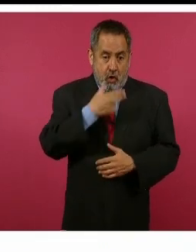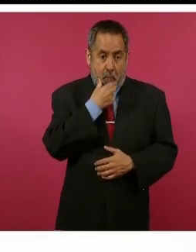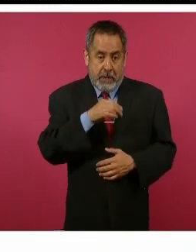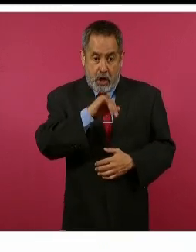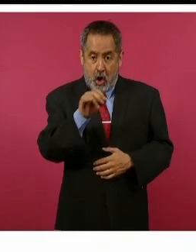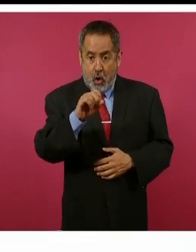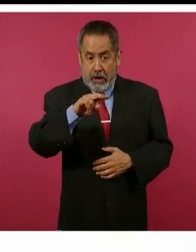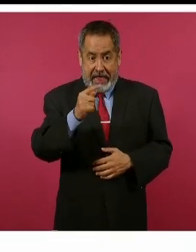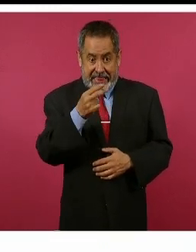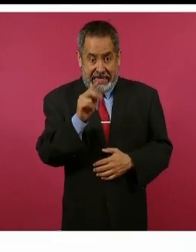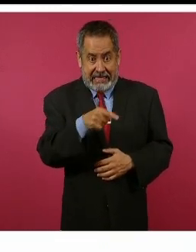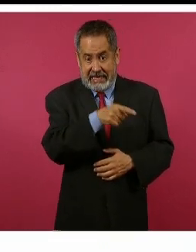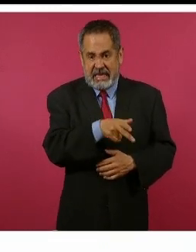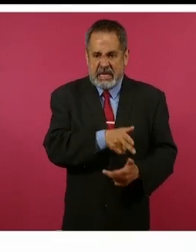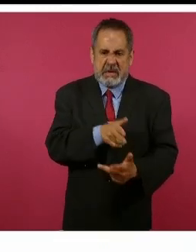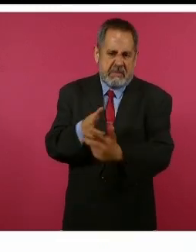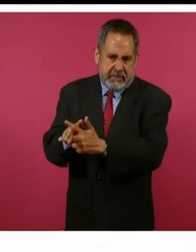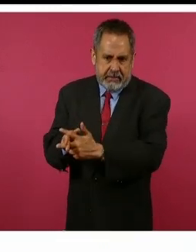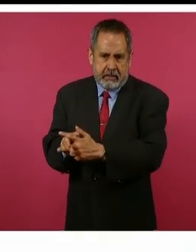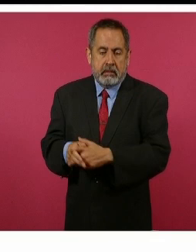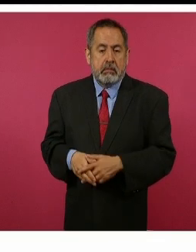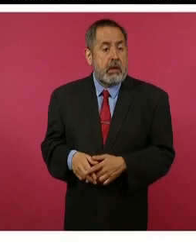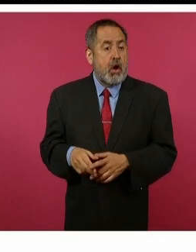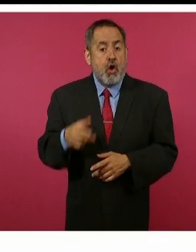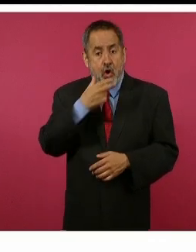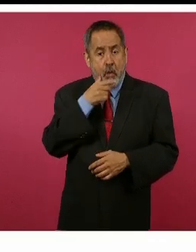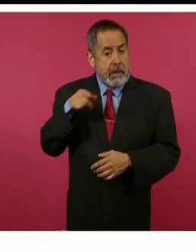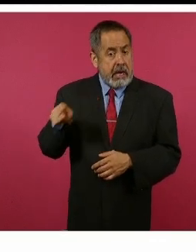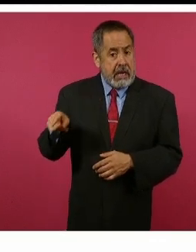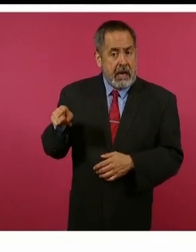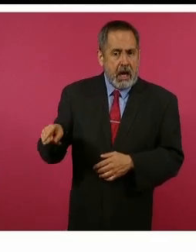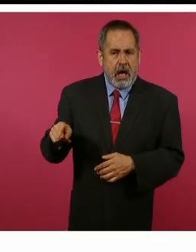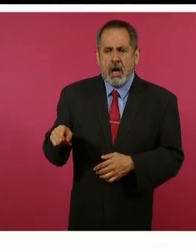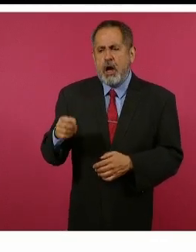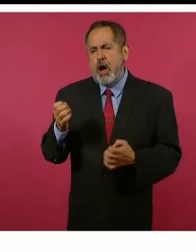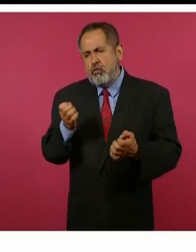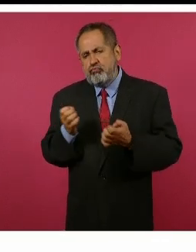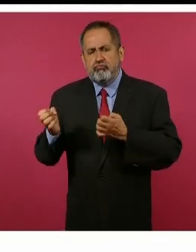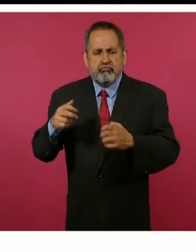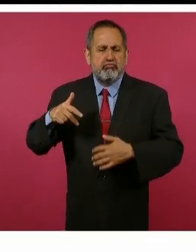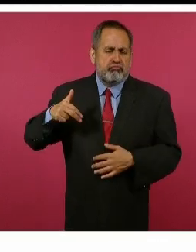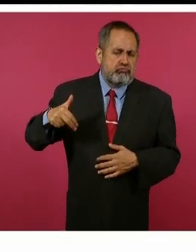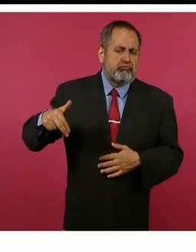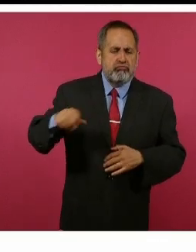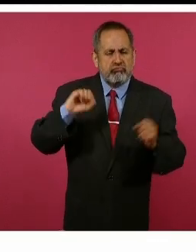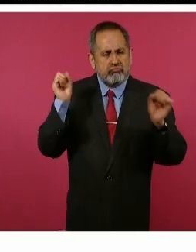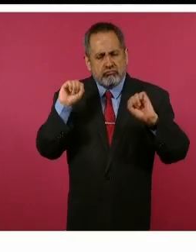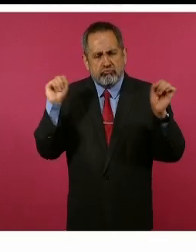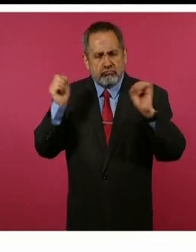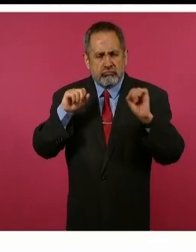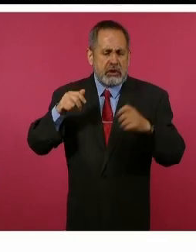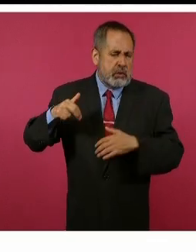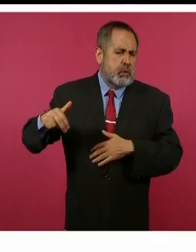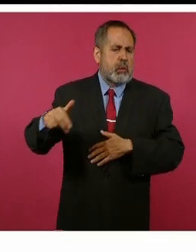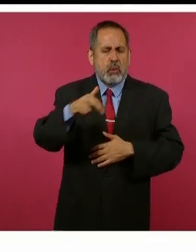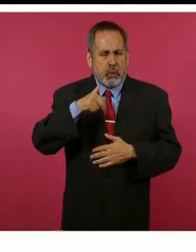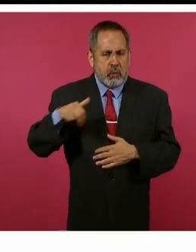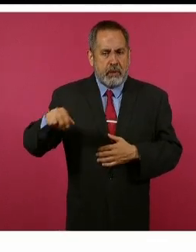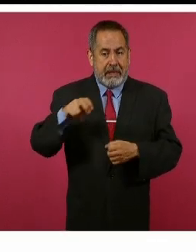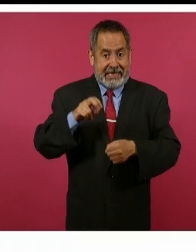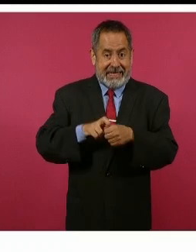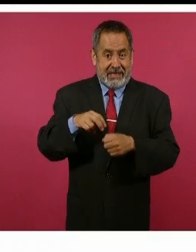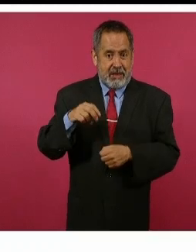investigaciones ministeriales, la víctima se encontraba ejercitándose en una pista de atletismo en la unidad deportiva Indeco